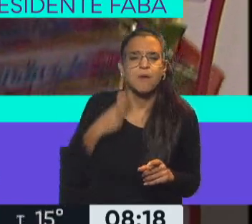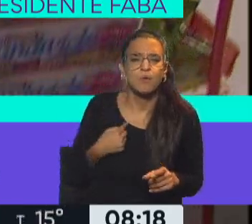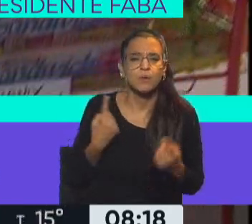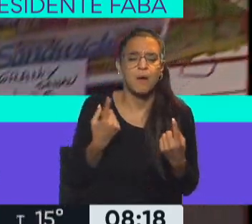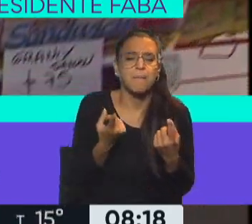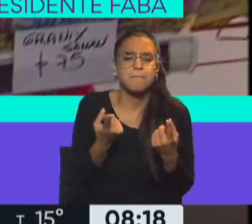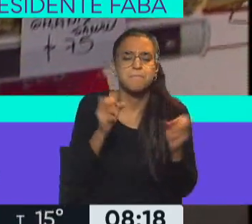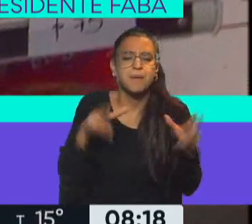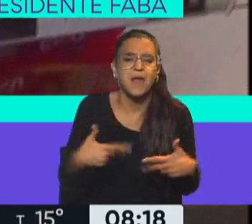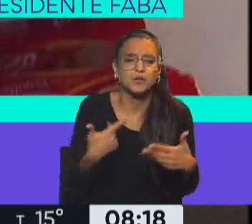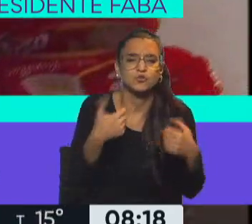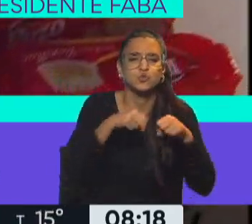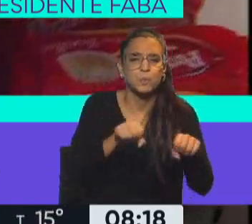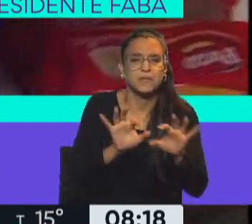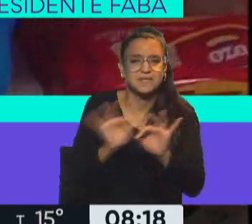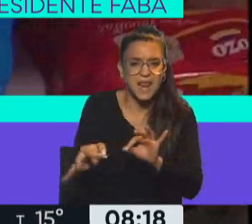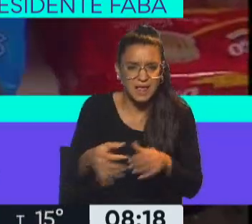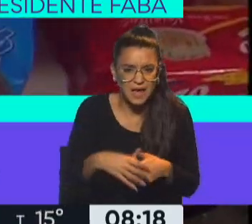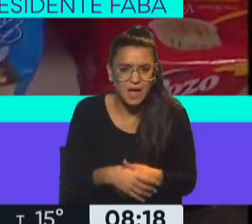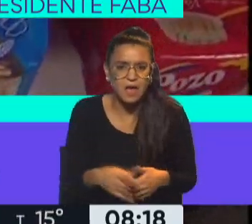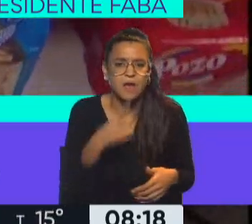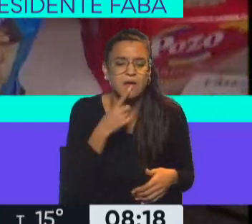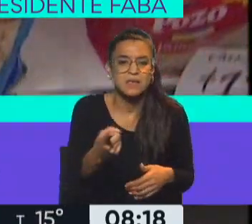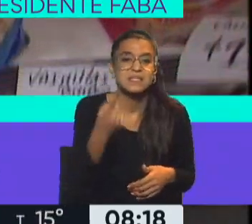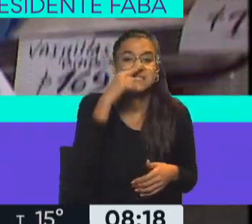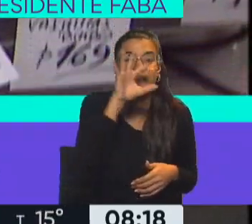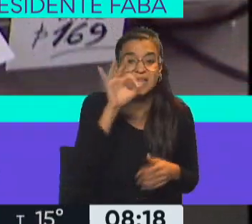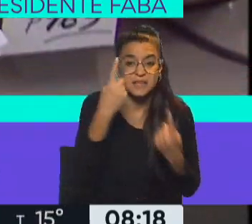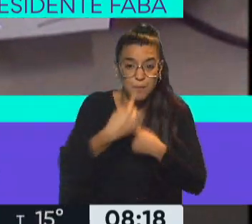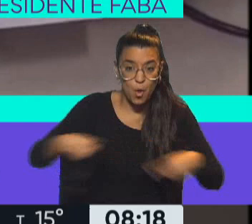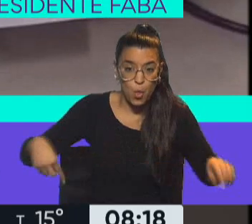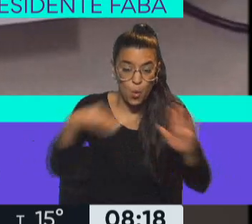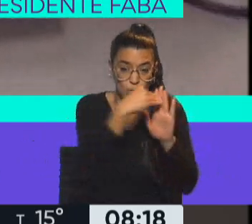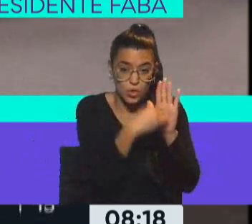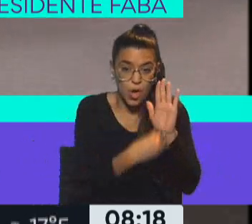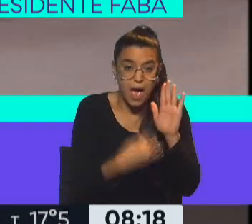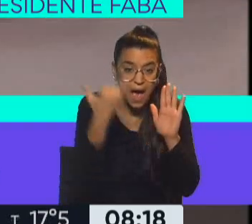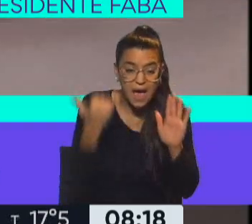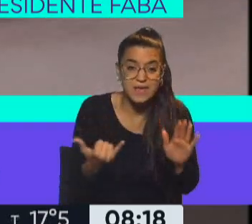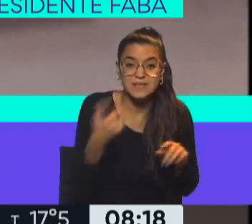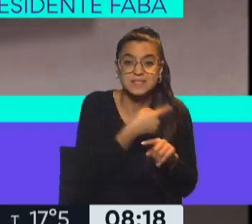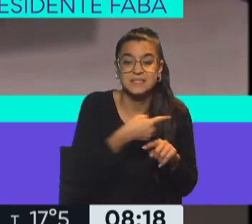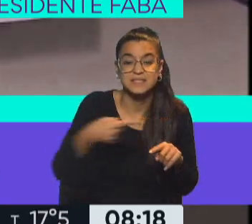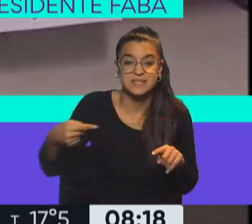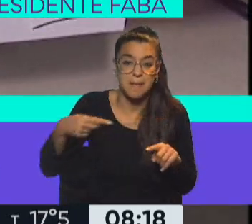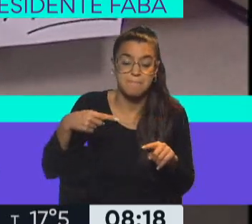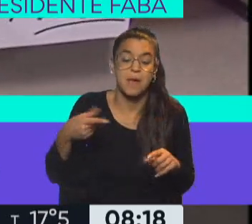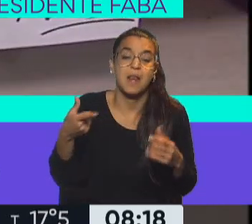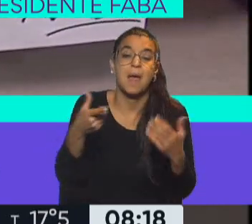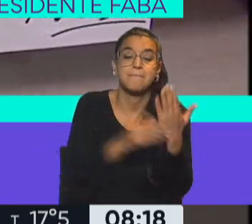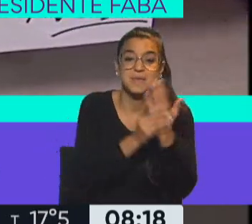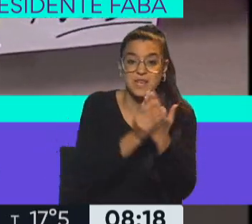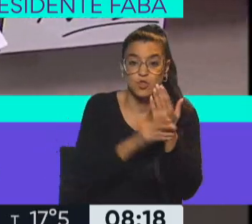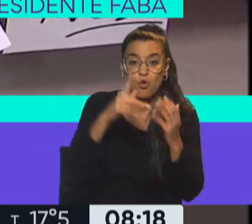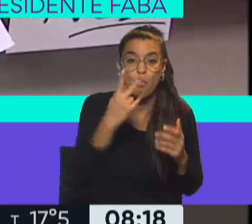súper cerca el programa súper cerca que contiene 70 productos a la semana que el ministro culpa lo